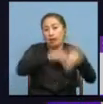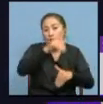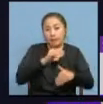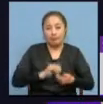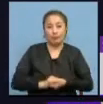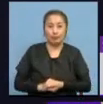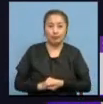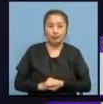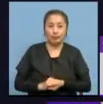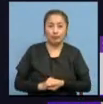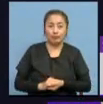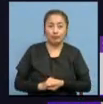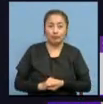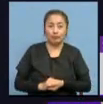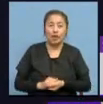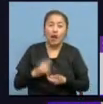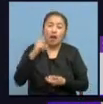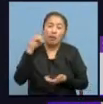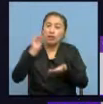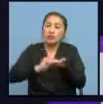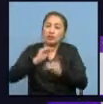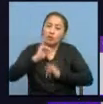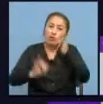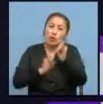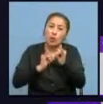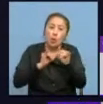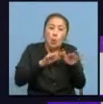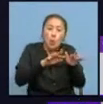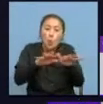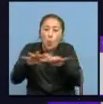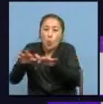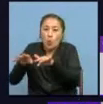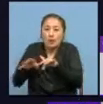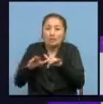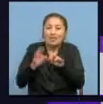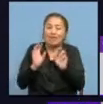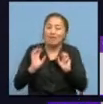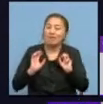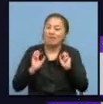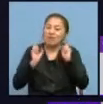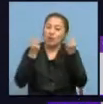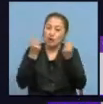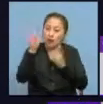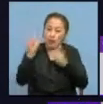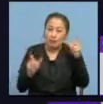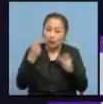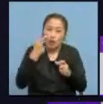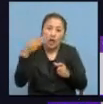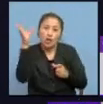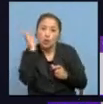país. ¿Qué más te puedo decir? Hay un clima también de impotencia, uno lo vive en la gente, lo